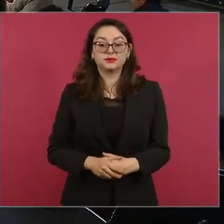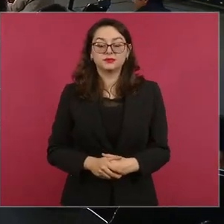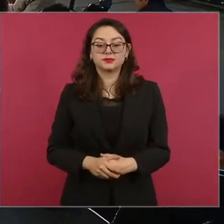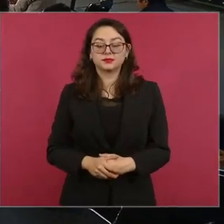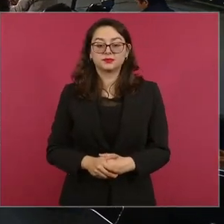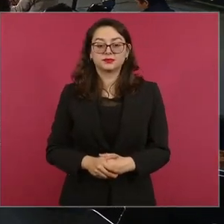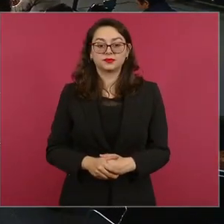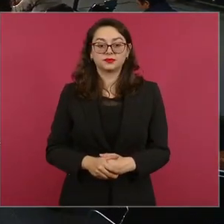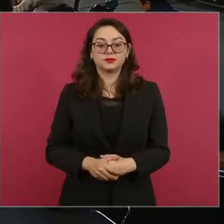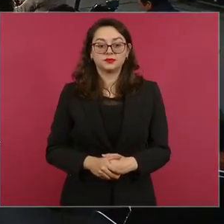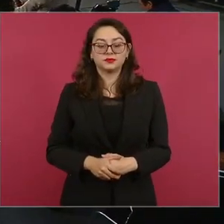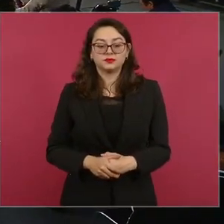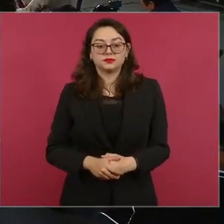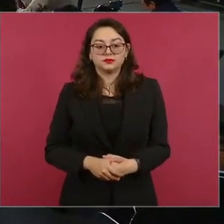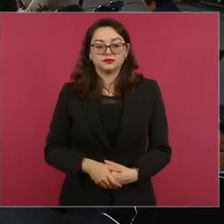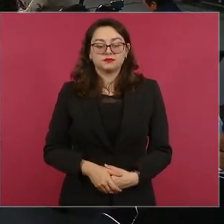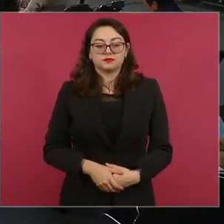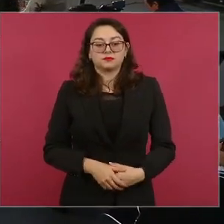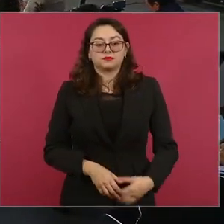El que…